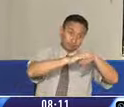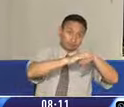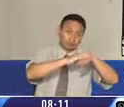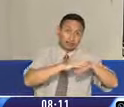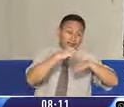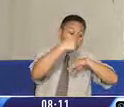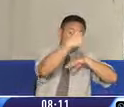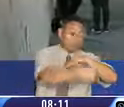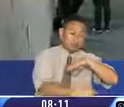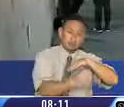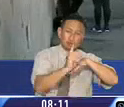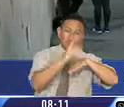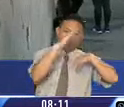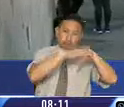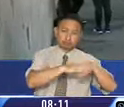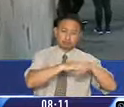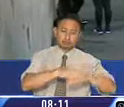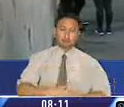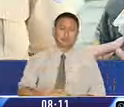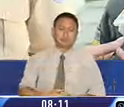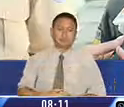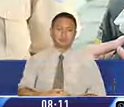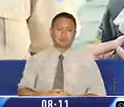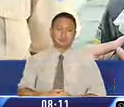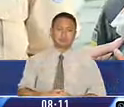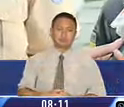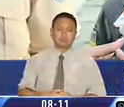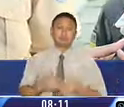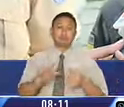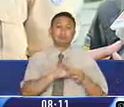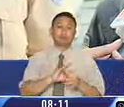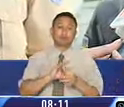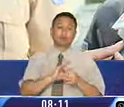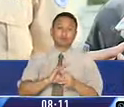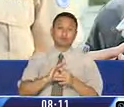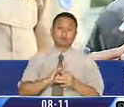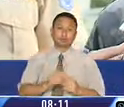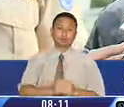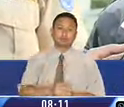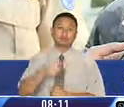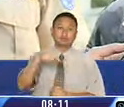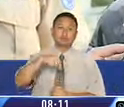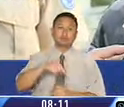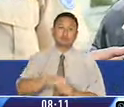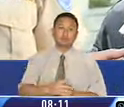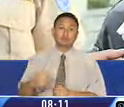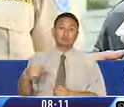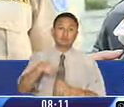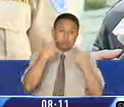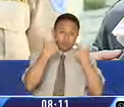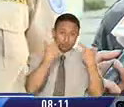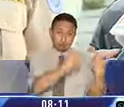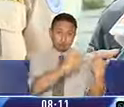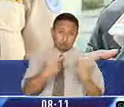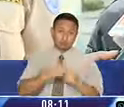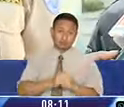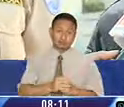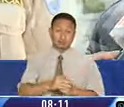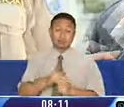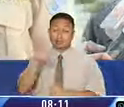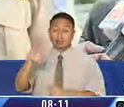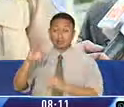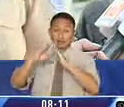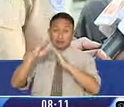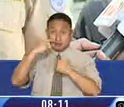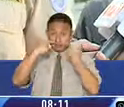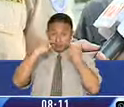a uno de los privados de la libertad. Los compañeros hacen sus guardias en las garitas correspondientes.